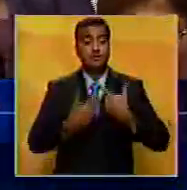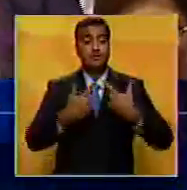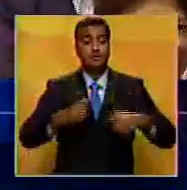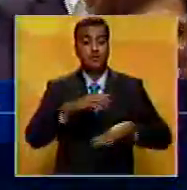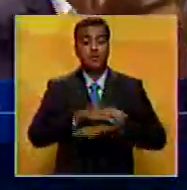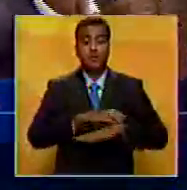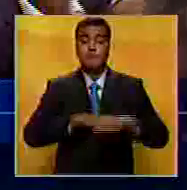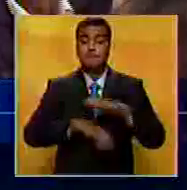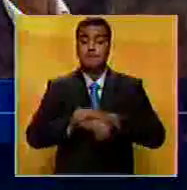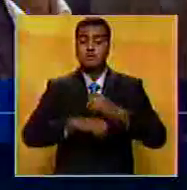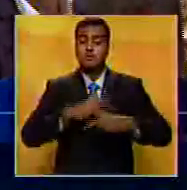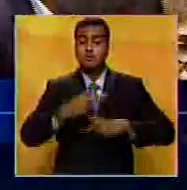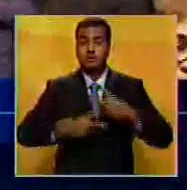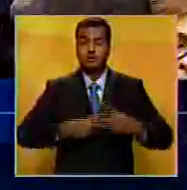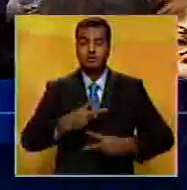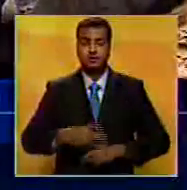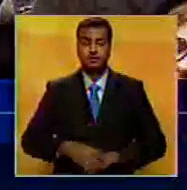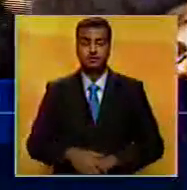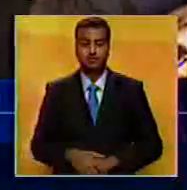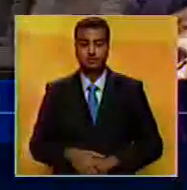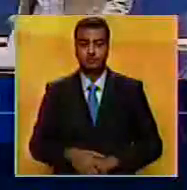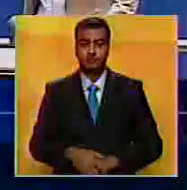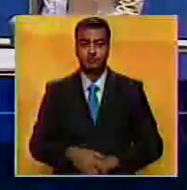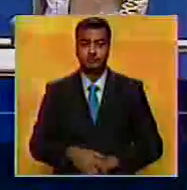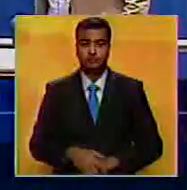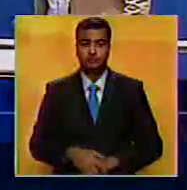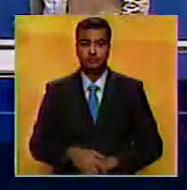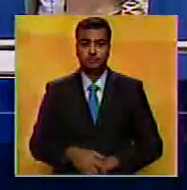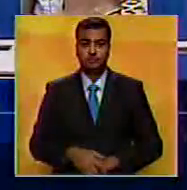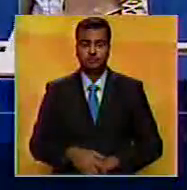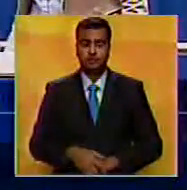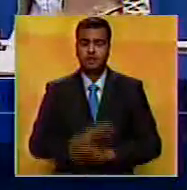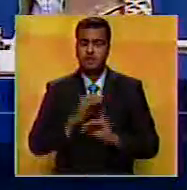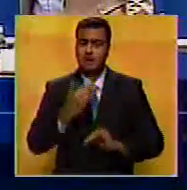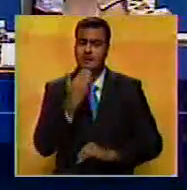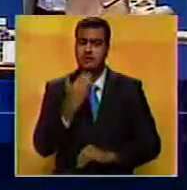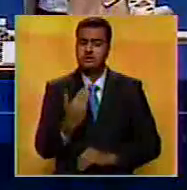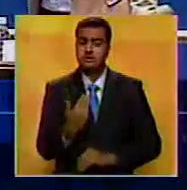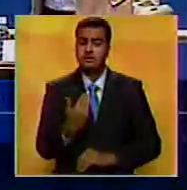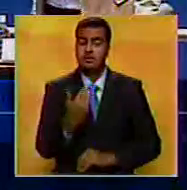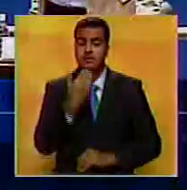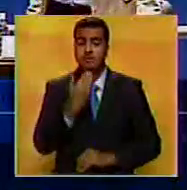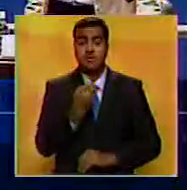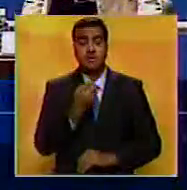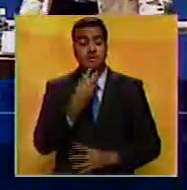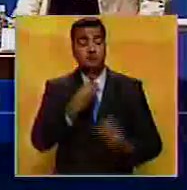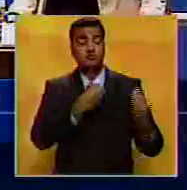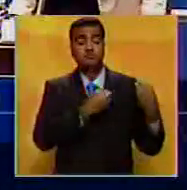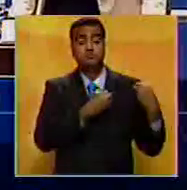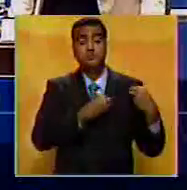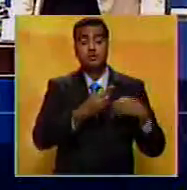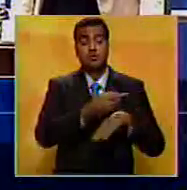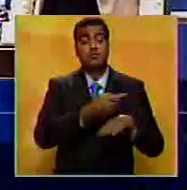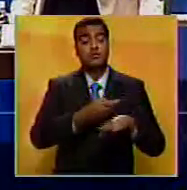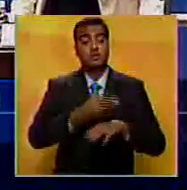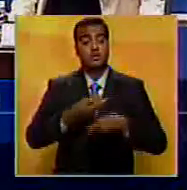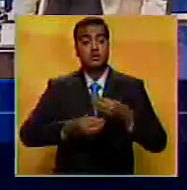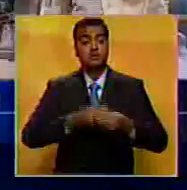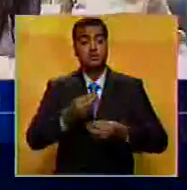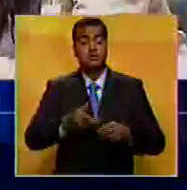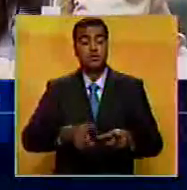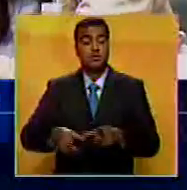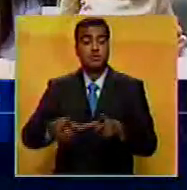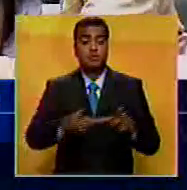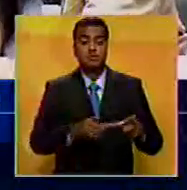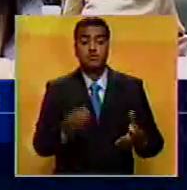liberación de los considerados como presos políticos. Para concretar las peticiones, pidieron buenos oficios a gobiernos y organismos de la